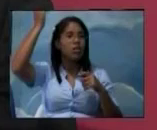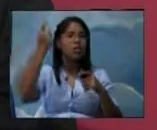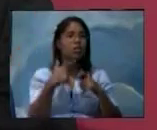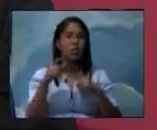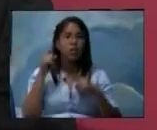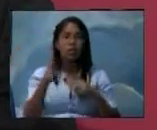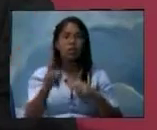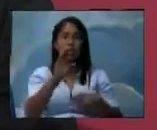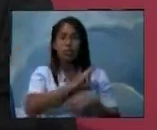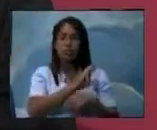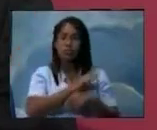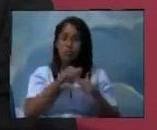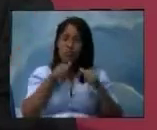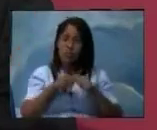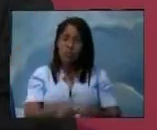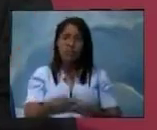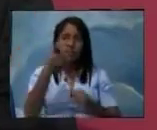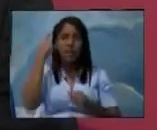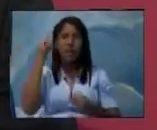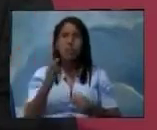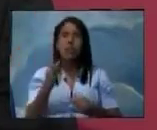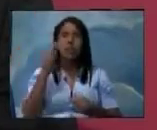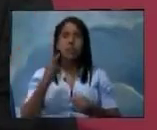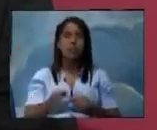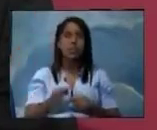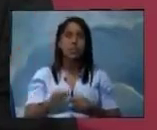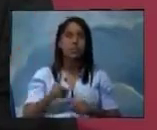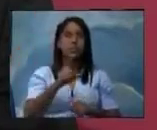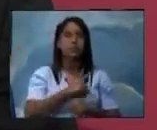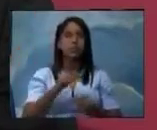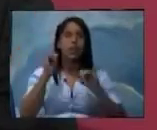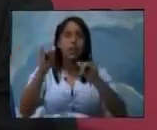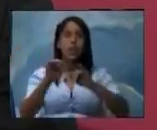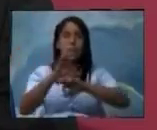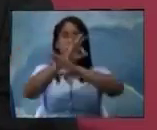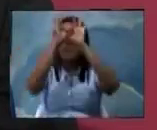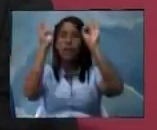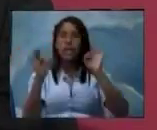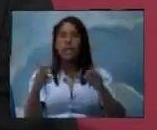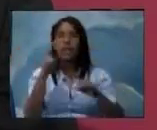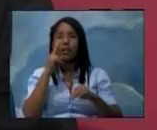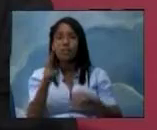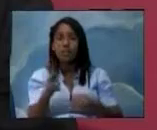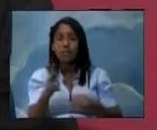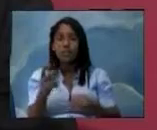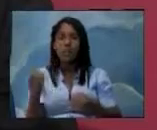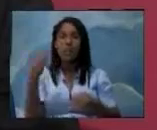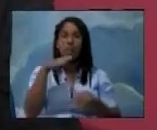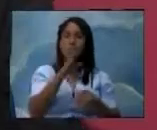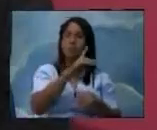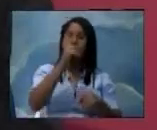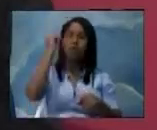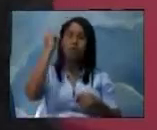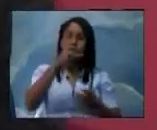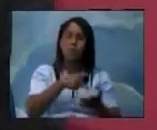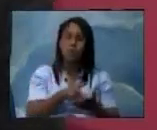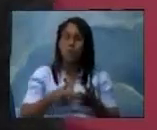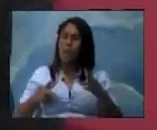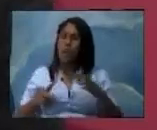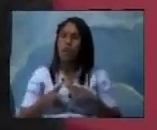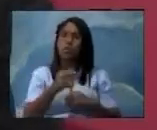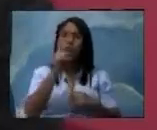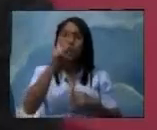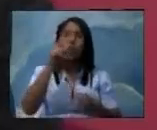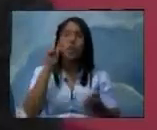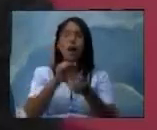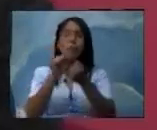él permanecerá para siempre. Aleluya. De la manera que vistes que del monte fue cortada una